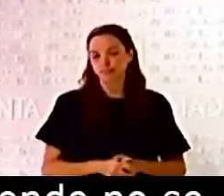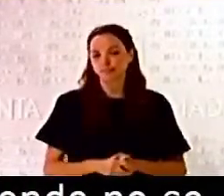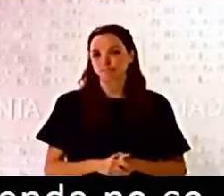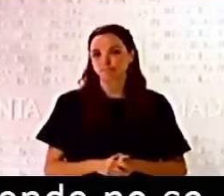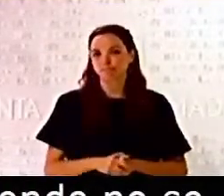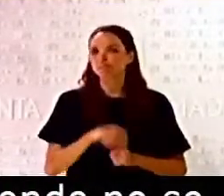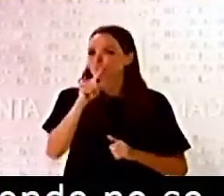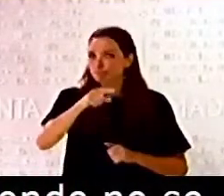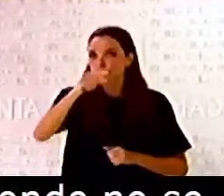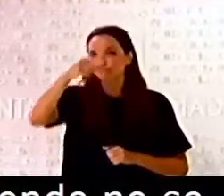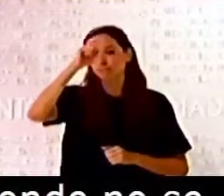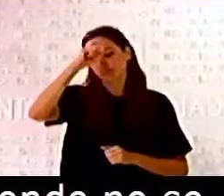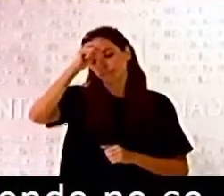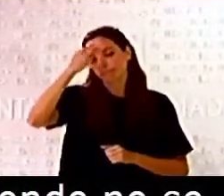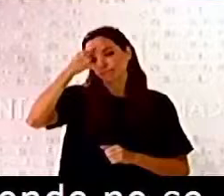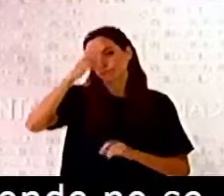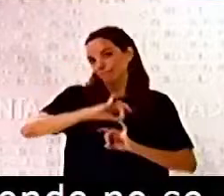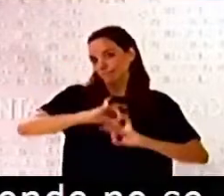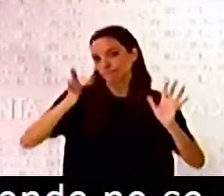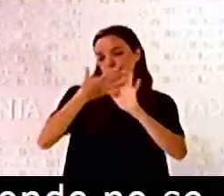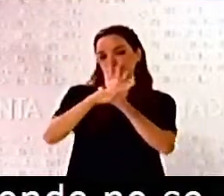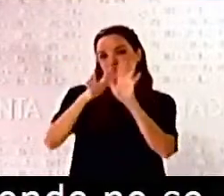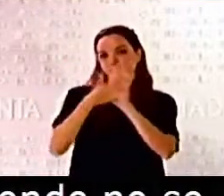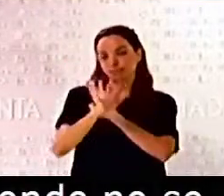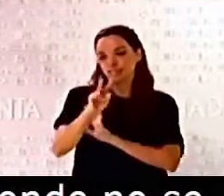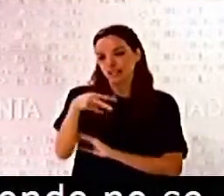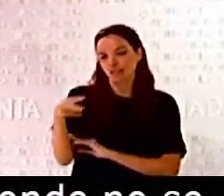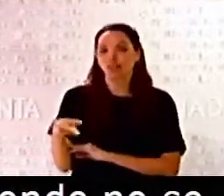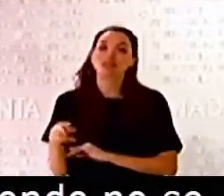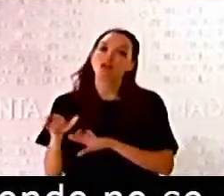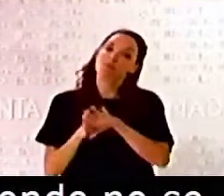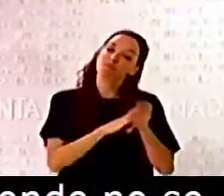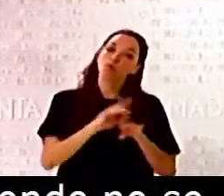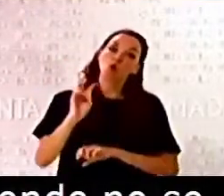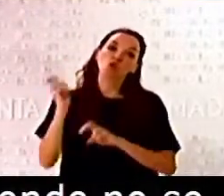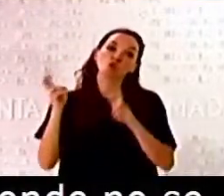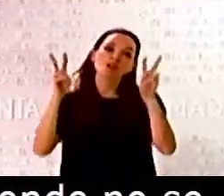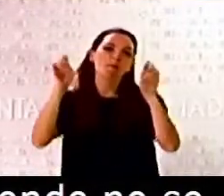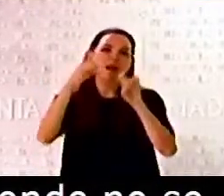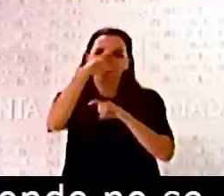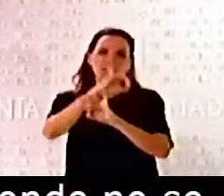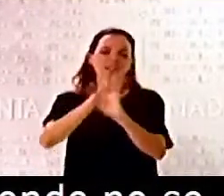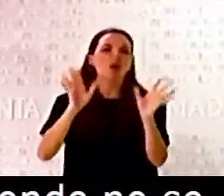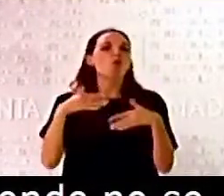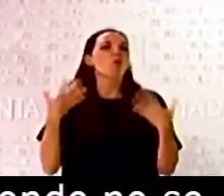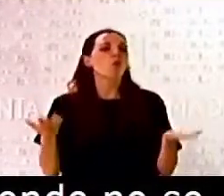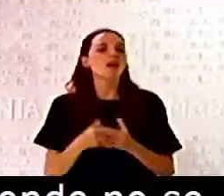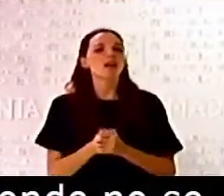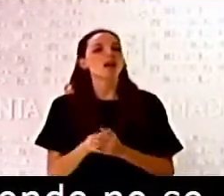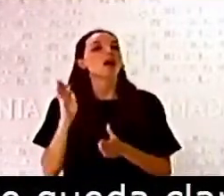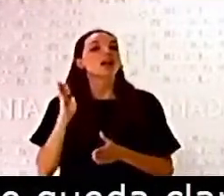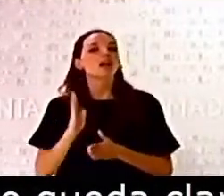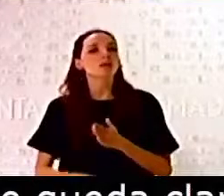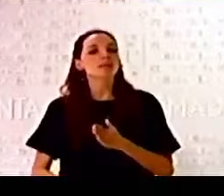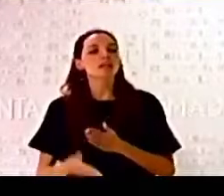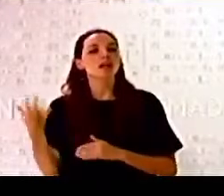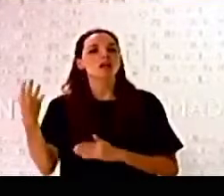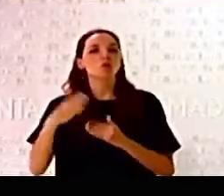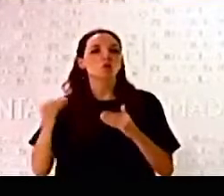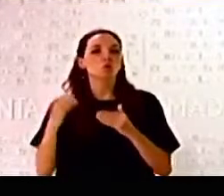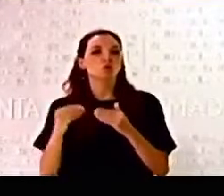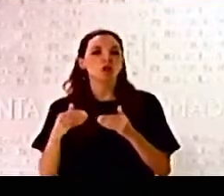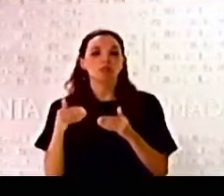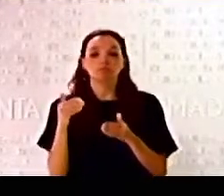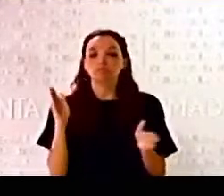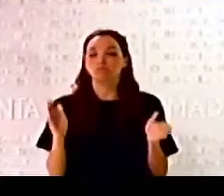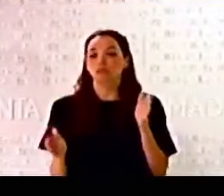queda clara en la sentencia. La otra cuestión que queda clara es que tiene que tener un límite de utilización